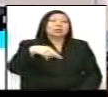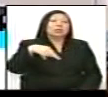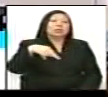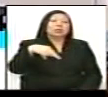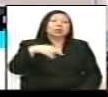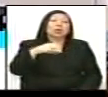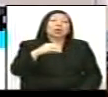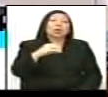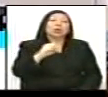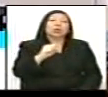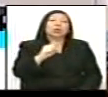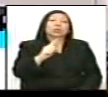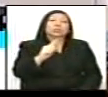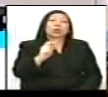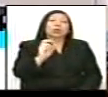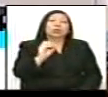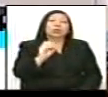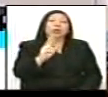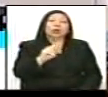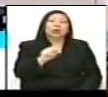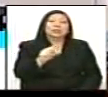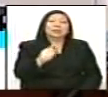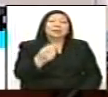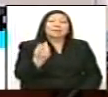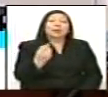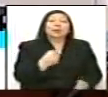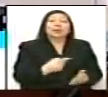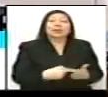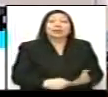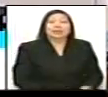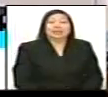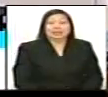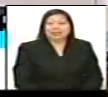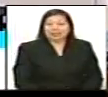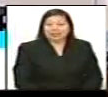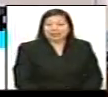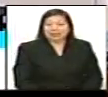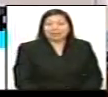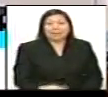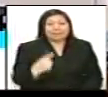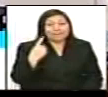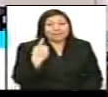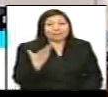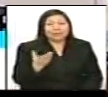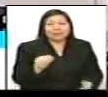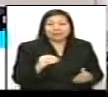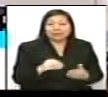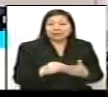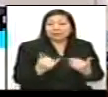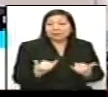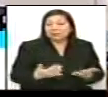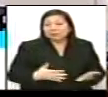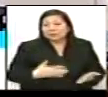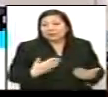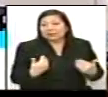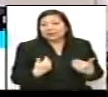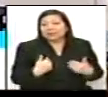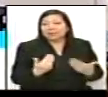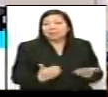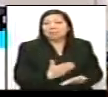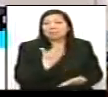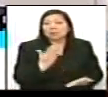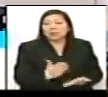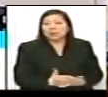Suprema, o sea, no hay que olvidar ese tipo de cosas, porque creo que pensando en la coyuntura actual podríamos tener